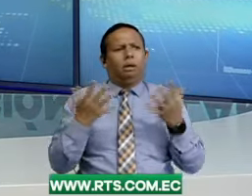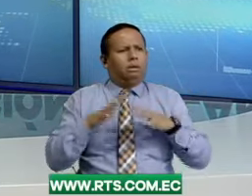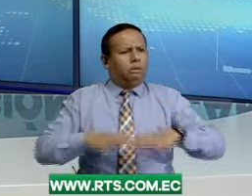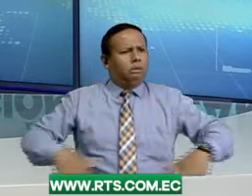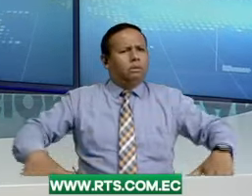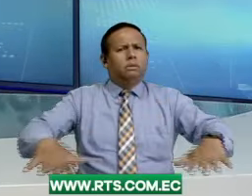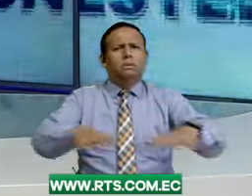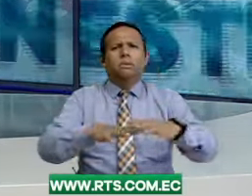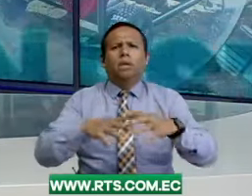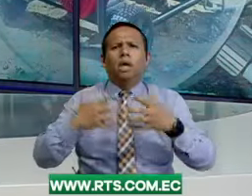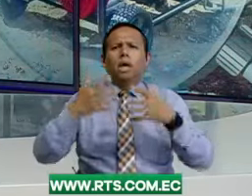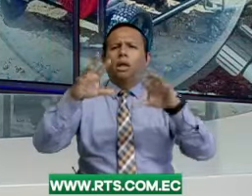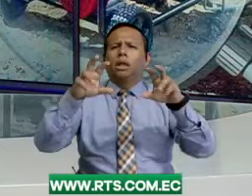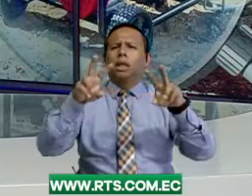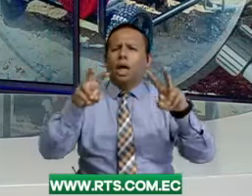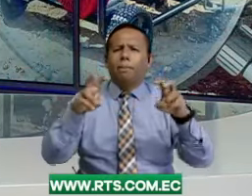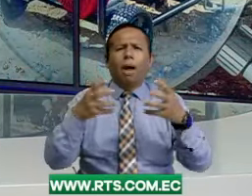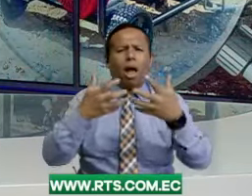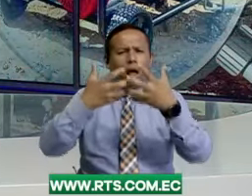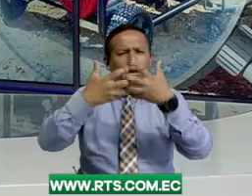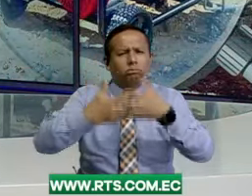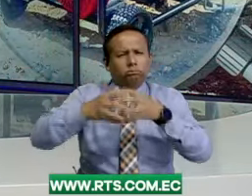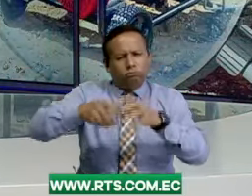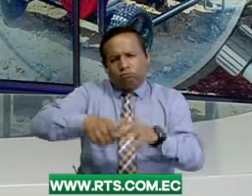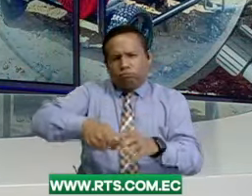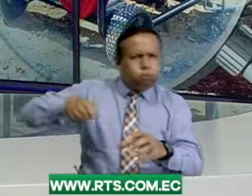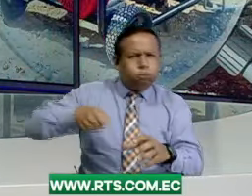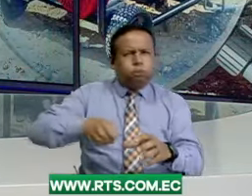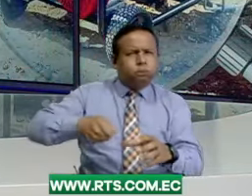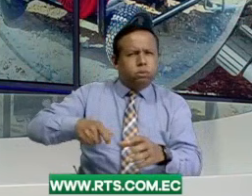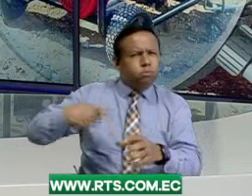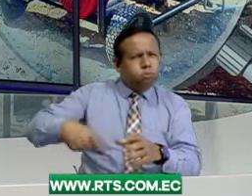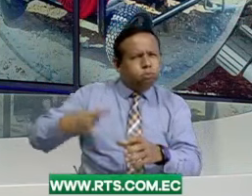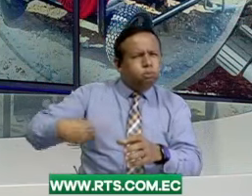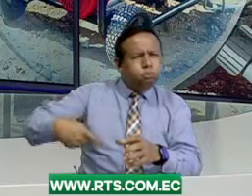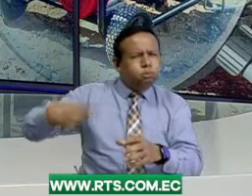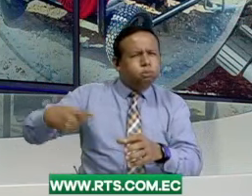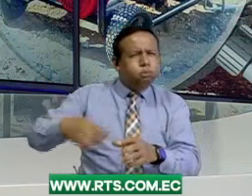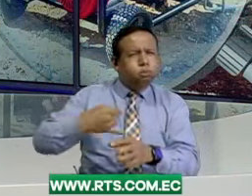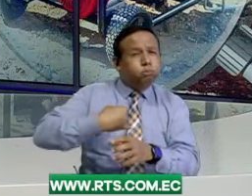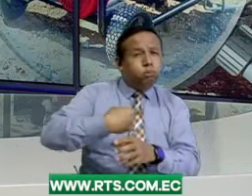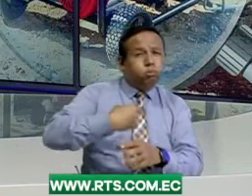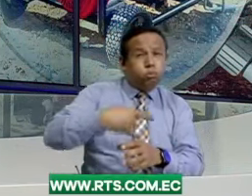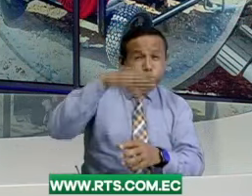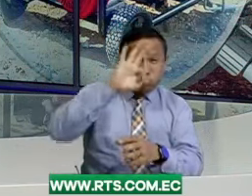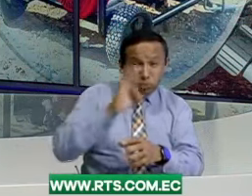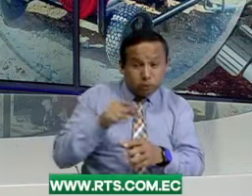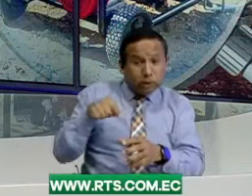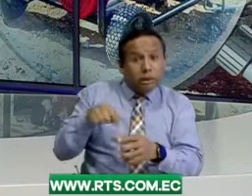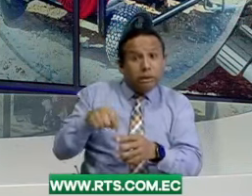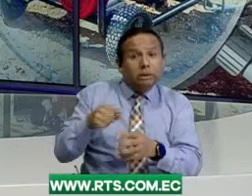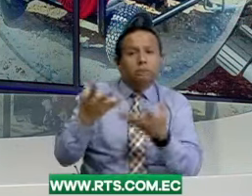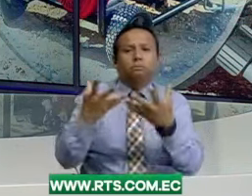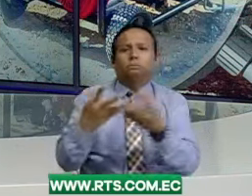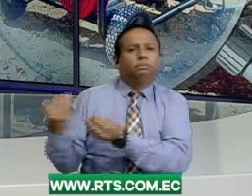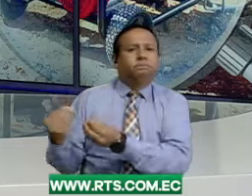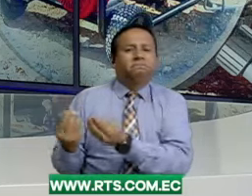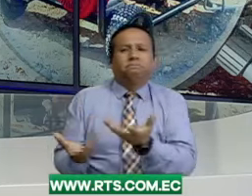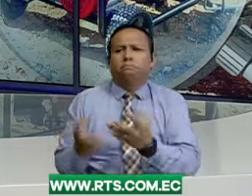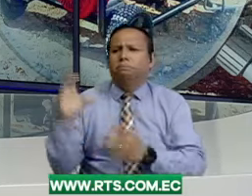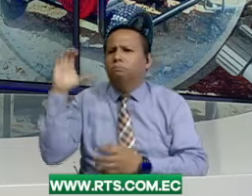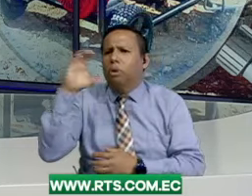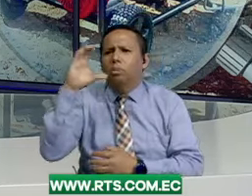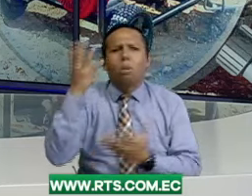Escasez de generadores. Muchas personas recorren las calles del centro de la urbe y algunos supermercados en busca de los equipos que